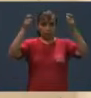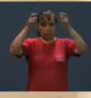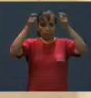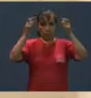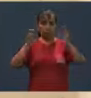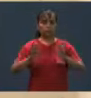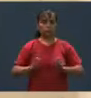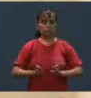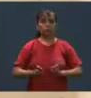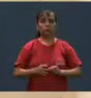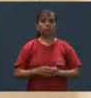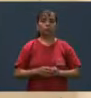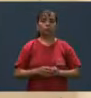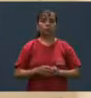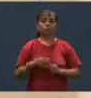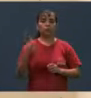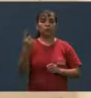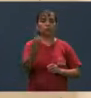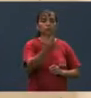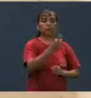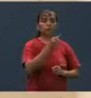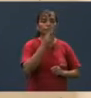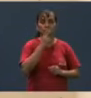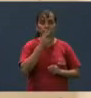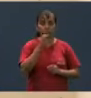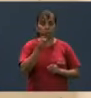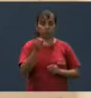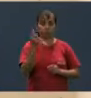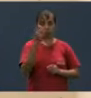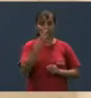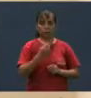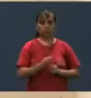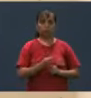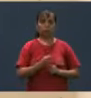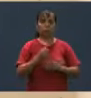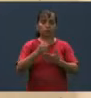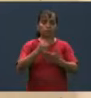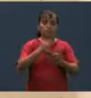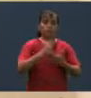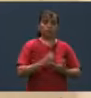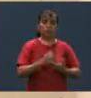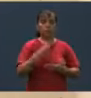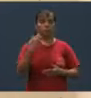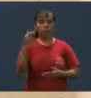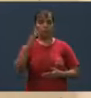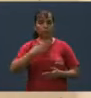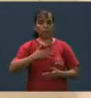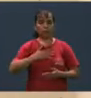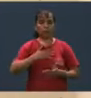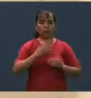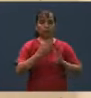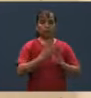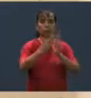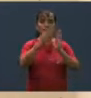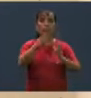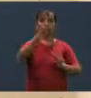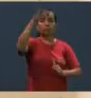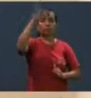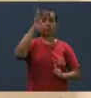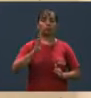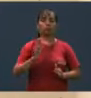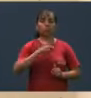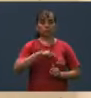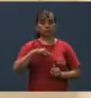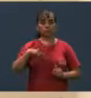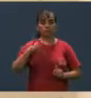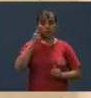ángeles, a los santos y a ustedes, hermanos, que intercedan por mí